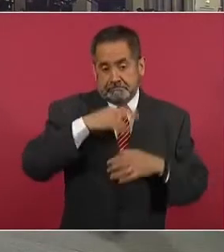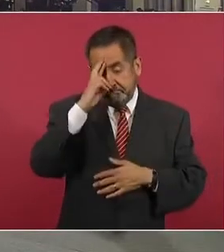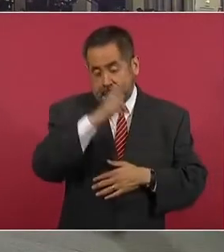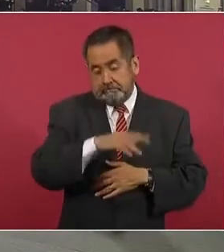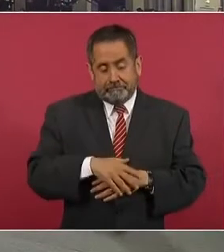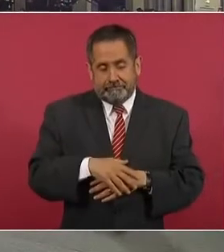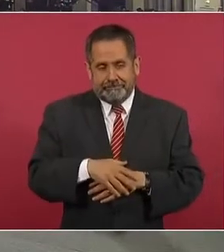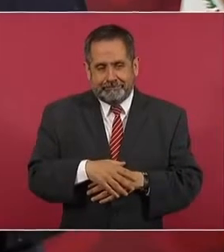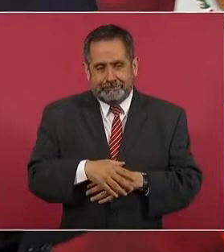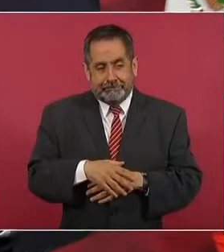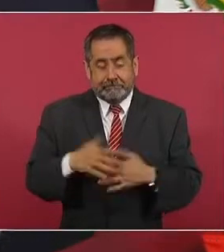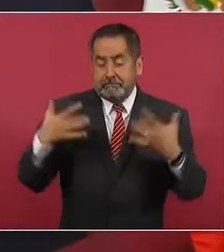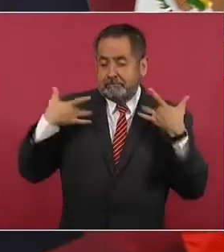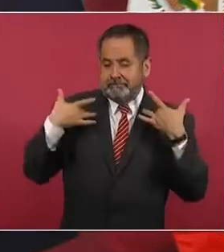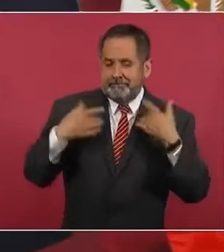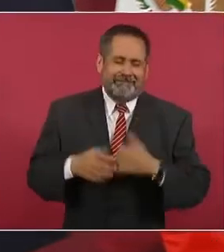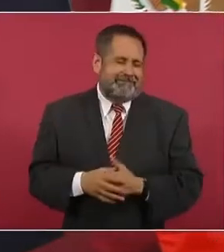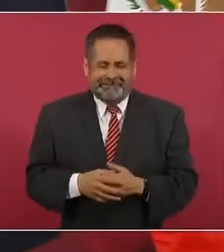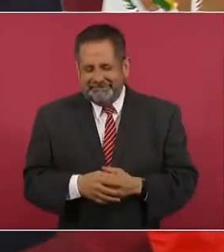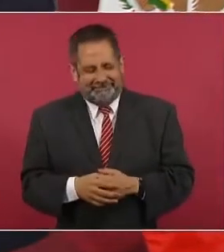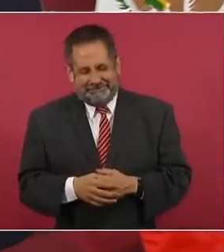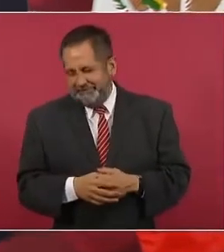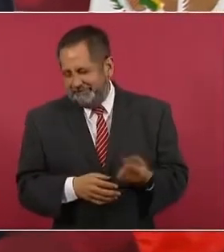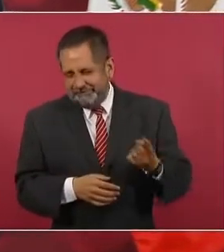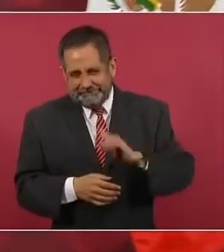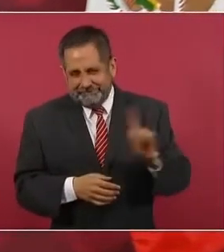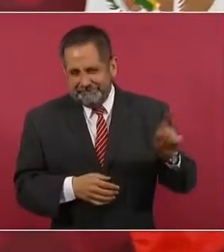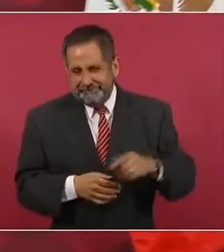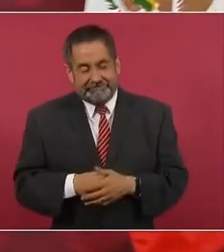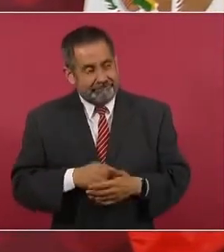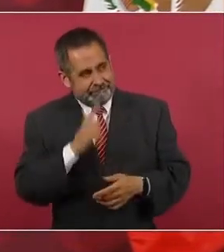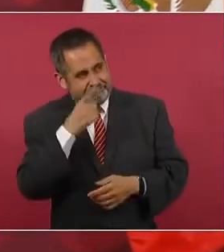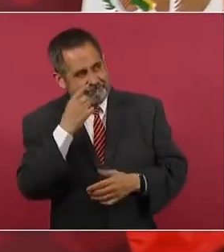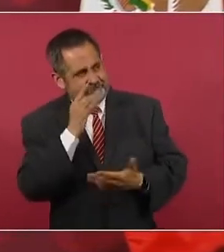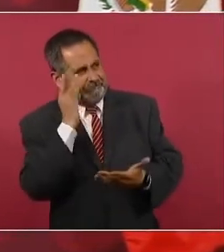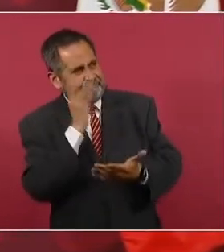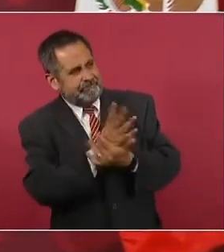No, ahora se ve clarísimo